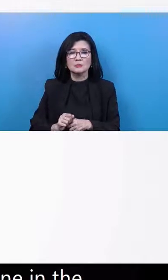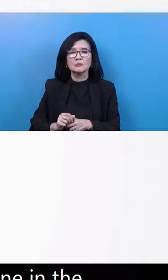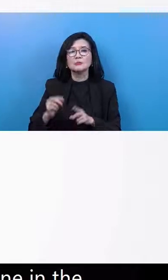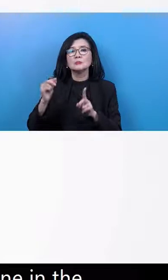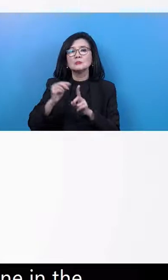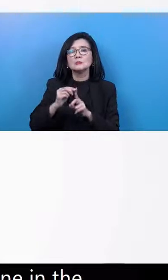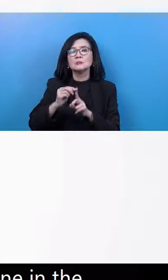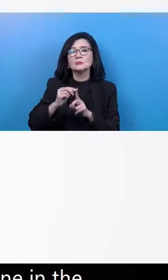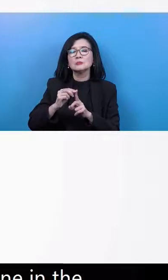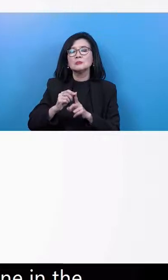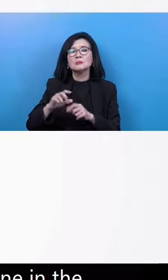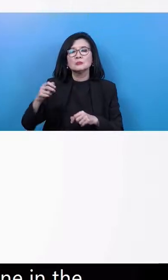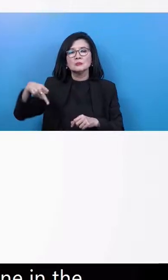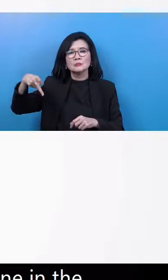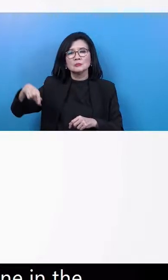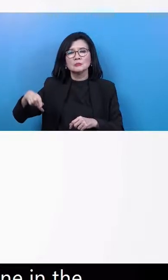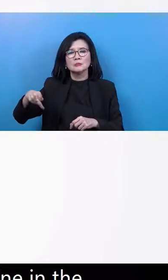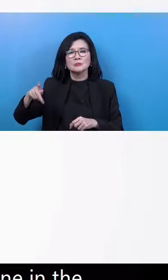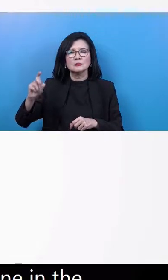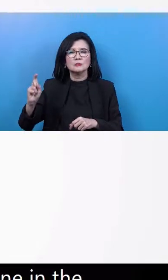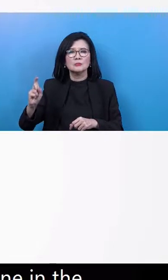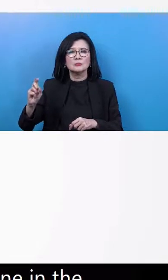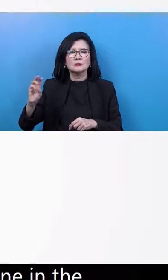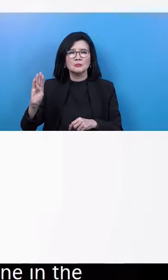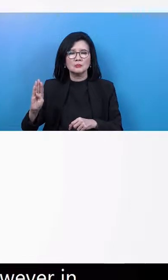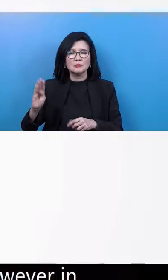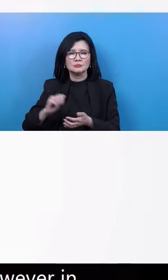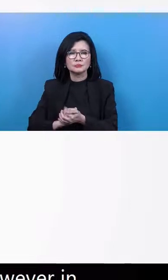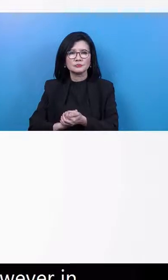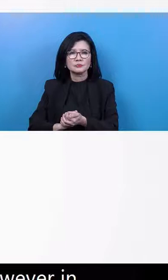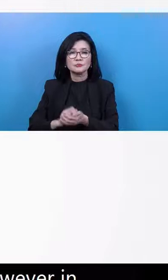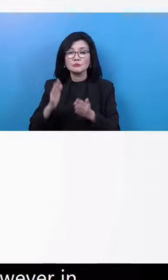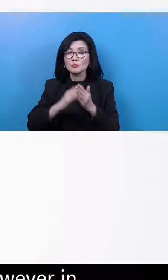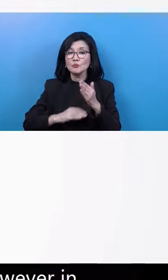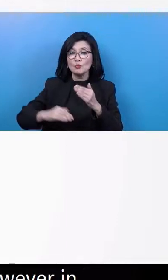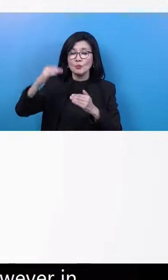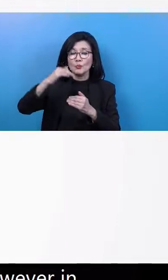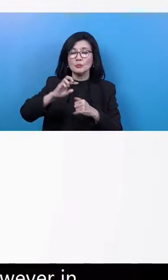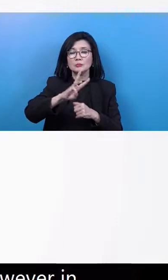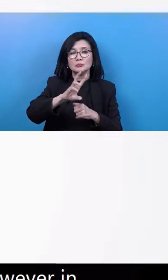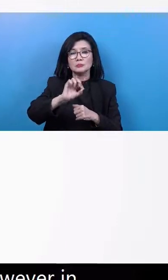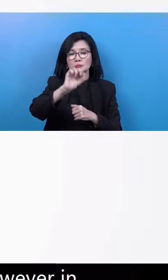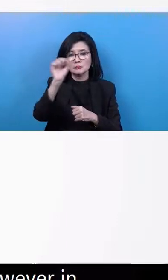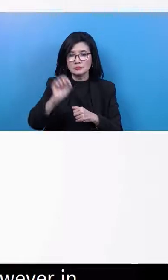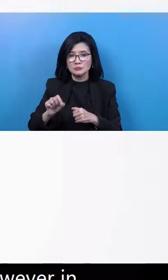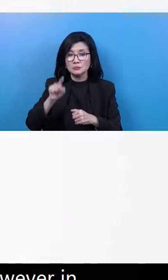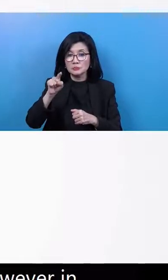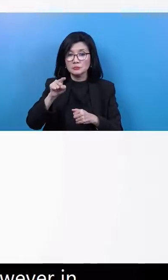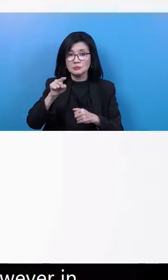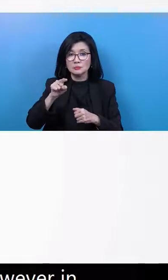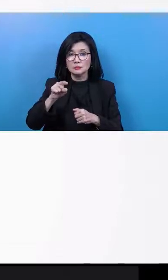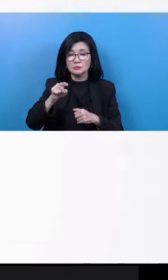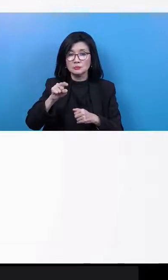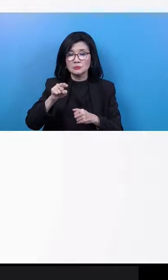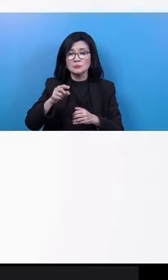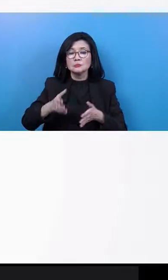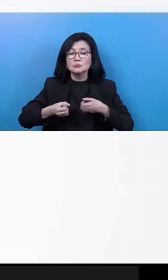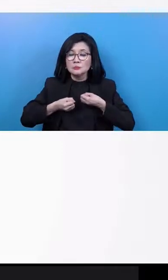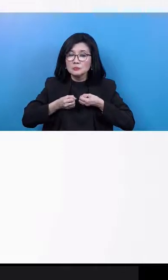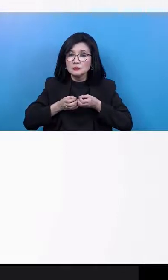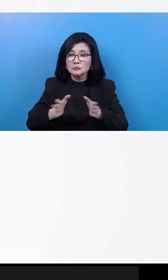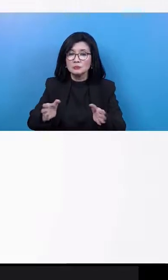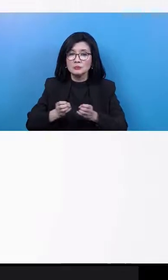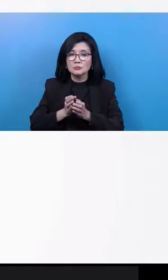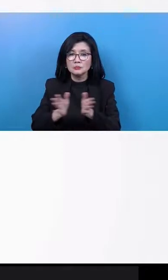del 30%, explicando casi el 65% del crecimiento registrado en el 2021.